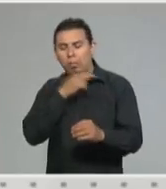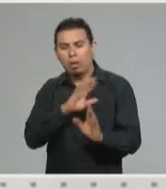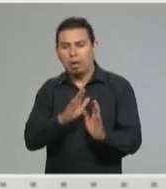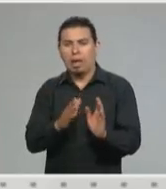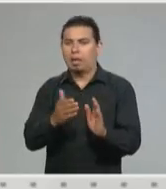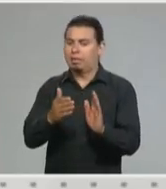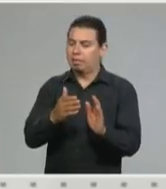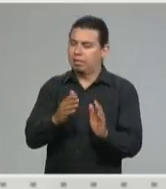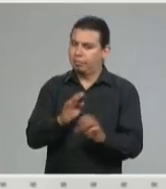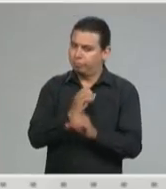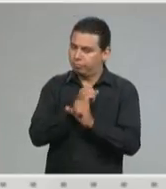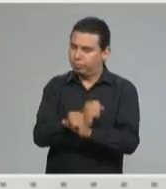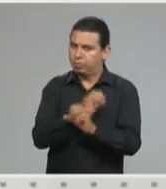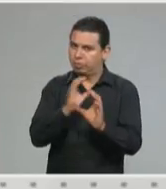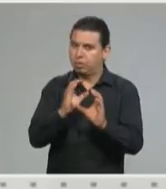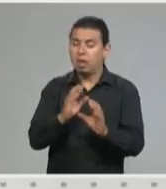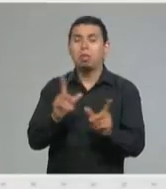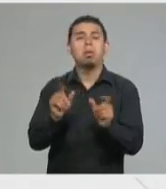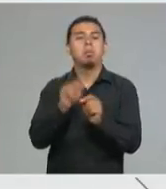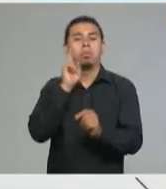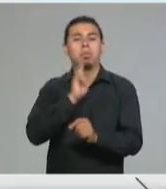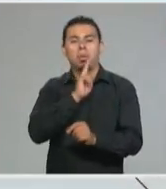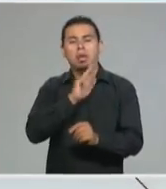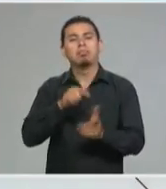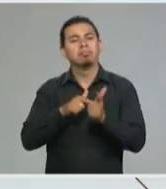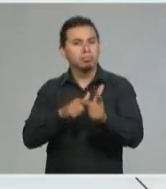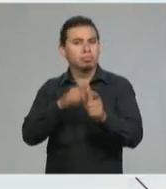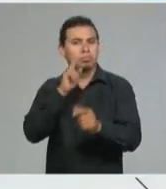reporte. Regresamos al otro lado del estudio.